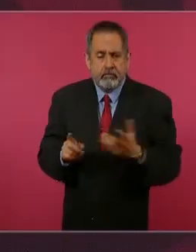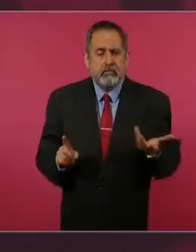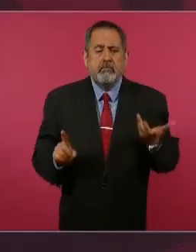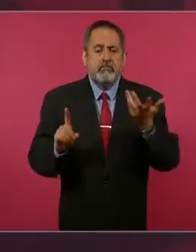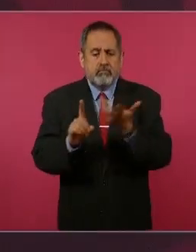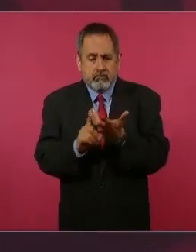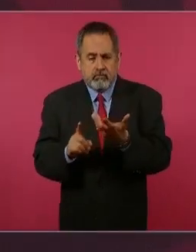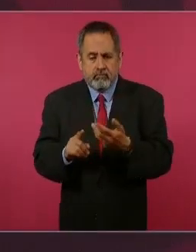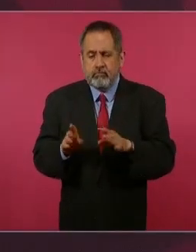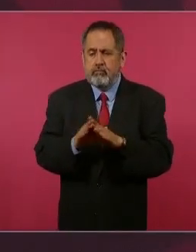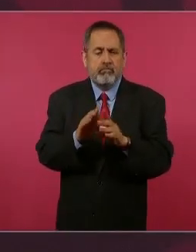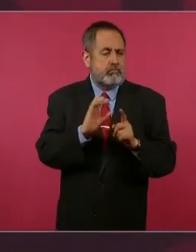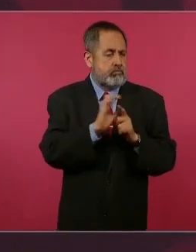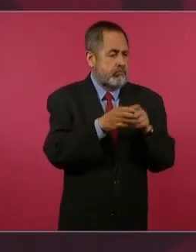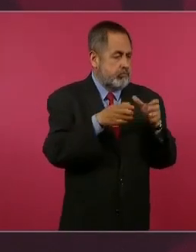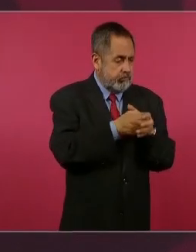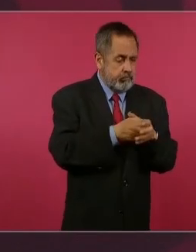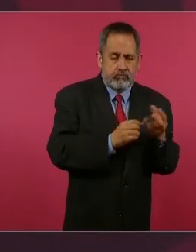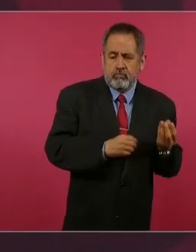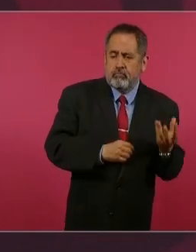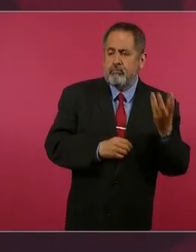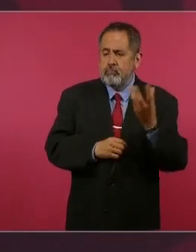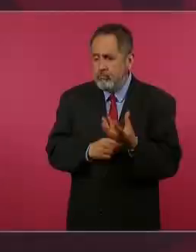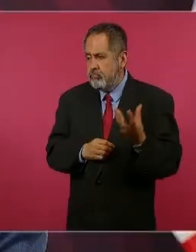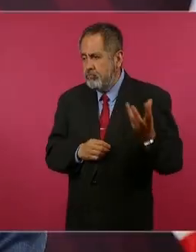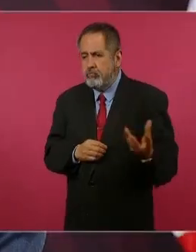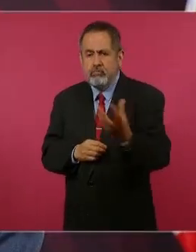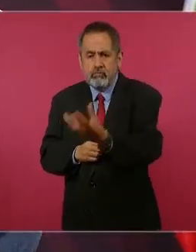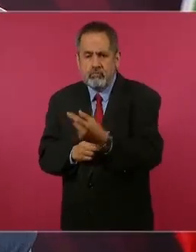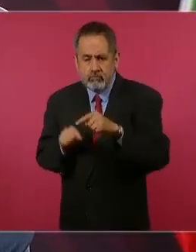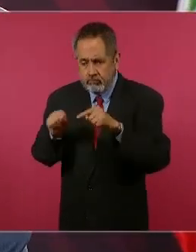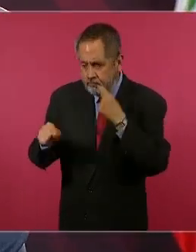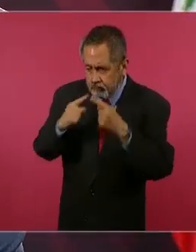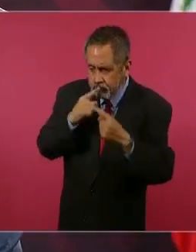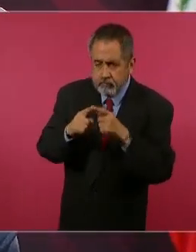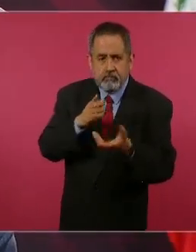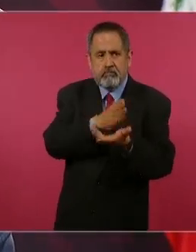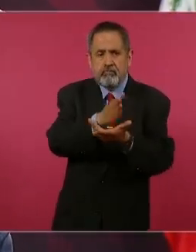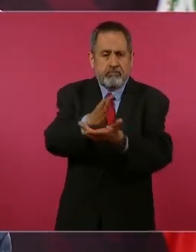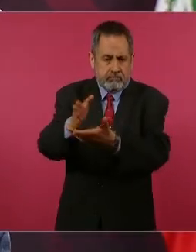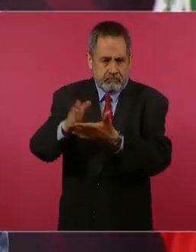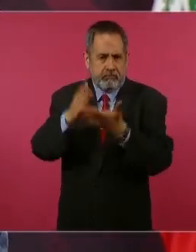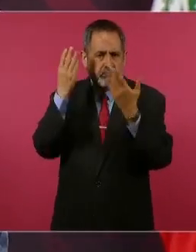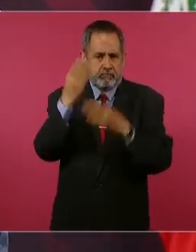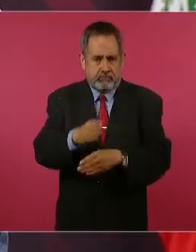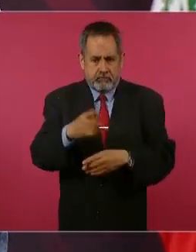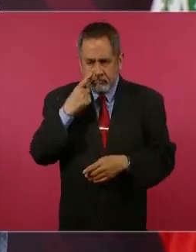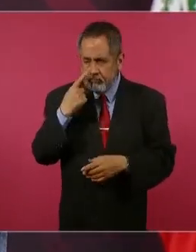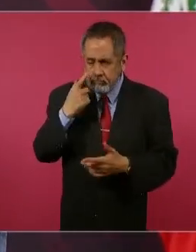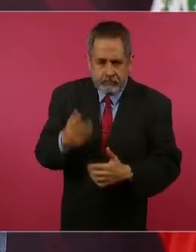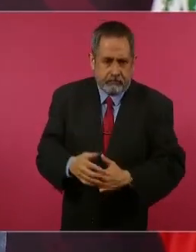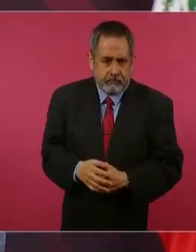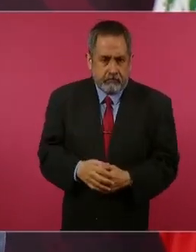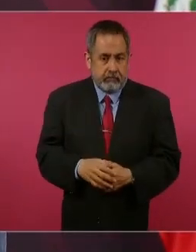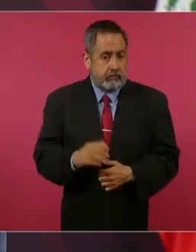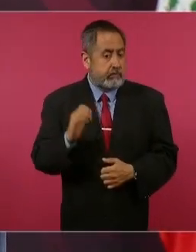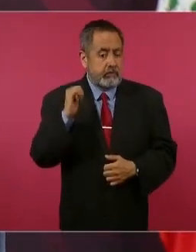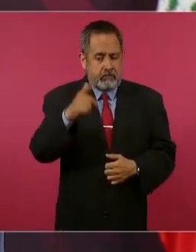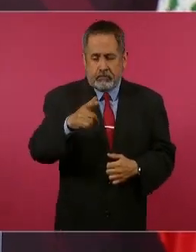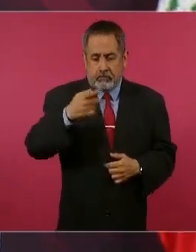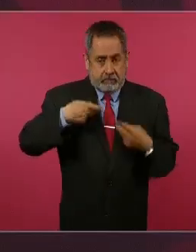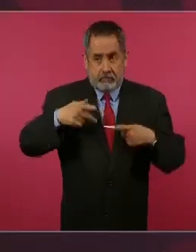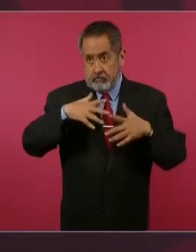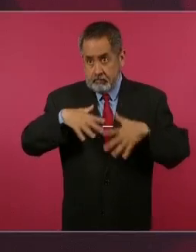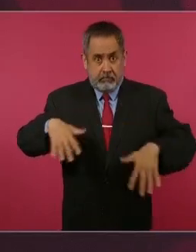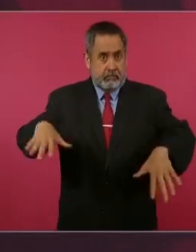hay como comités en cada sucursal del Banco del Bienestar entonces cualquier persona